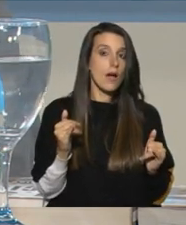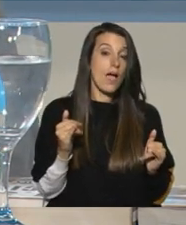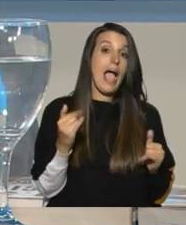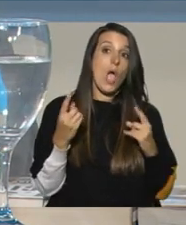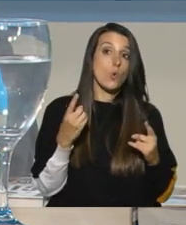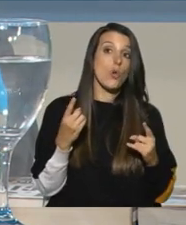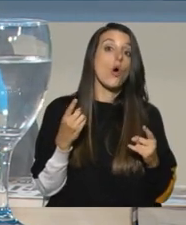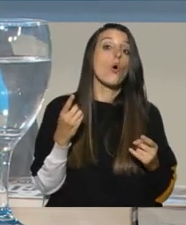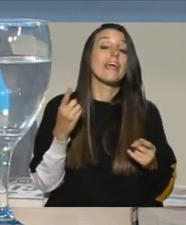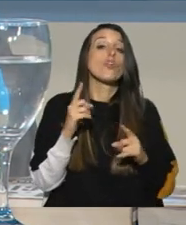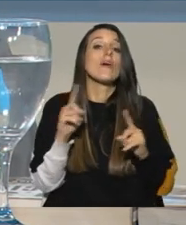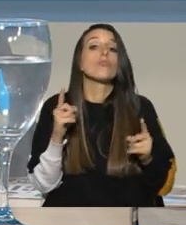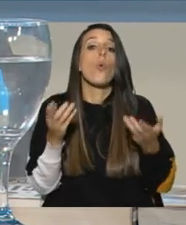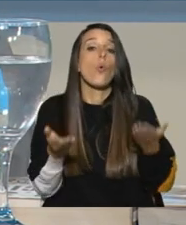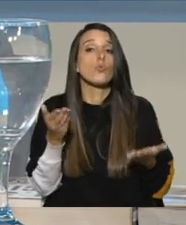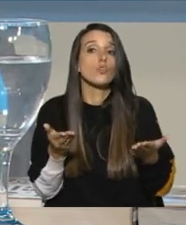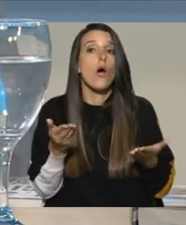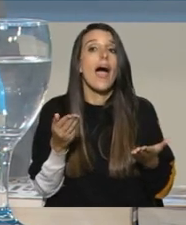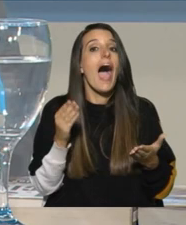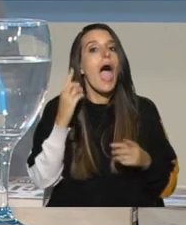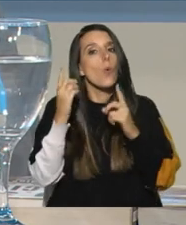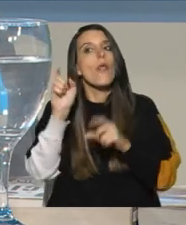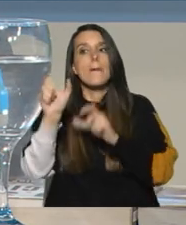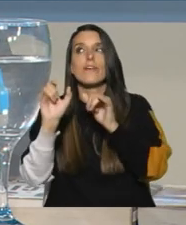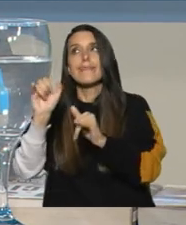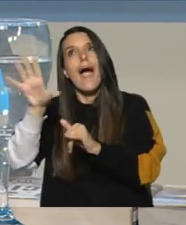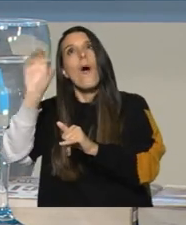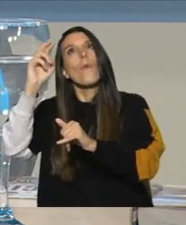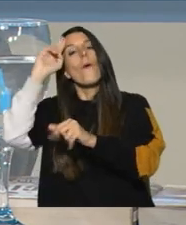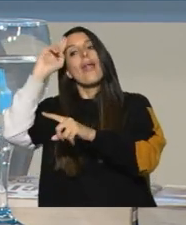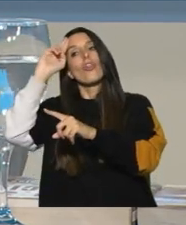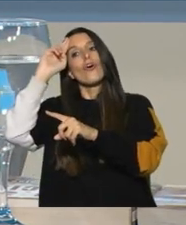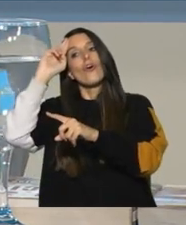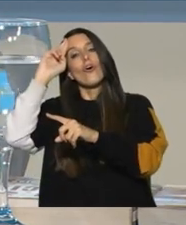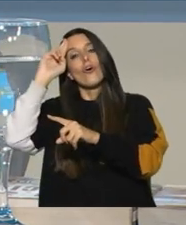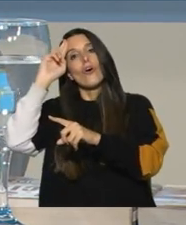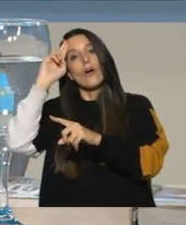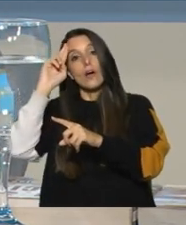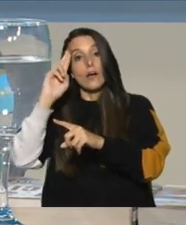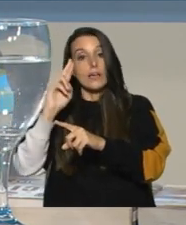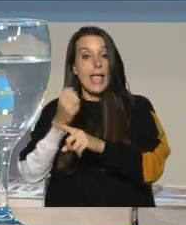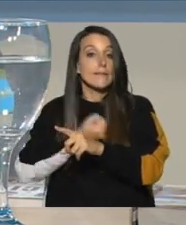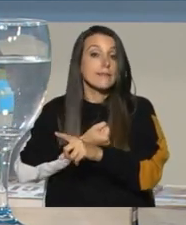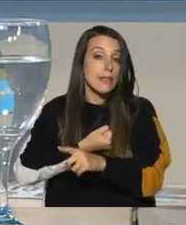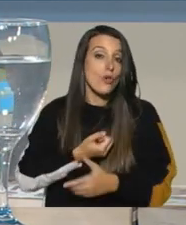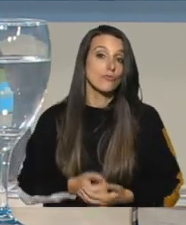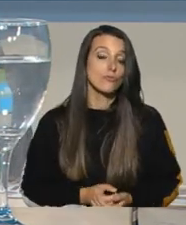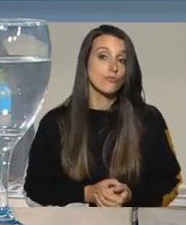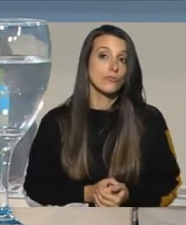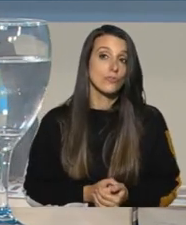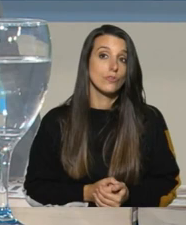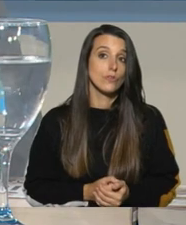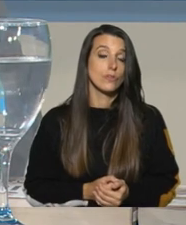ha sido injusto en muchas veces recordar a ciertas personas en monolitos que han sido asesinos, que